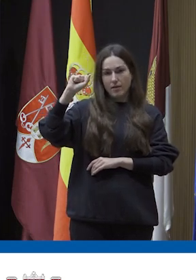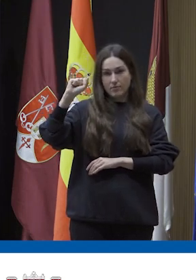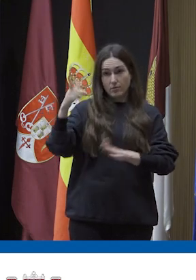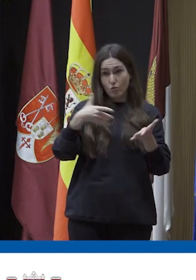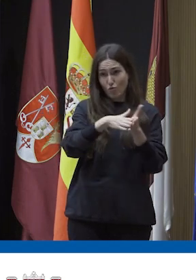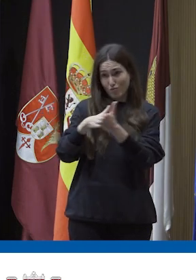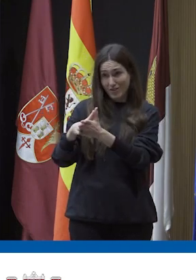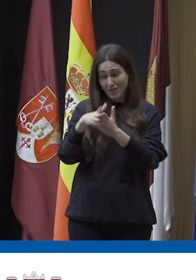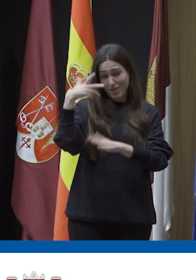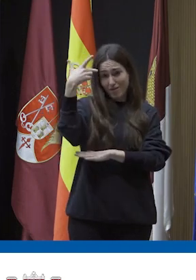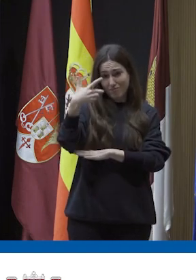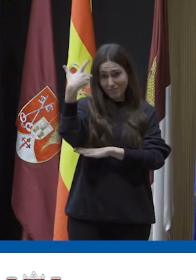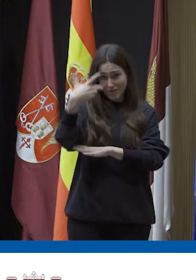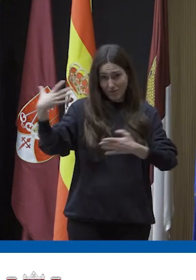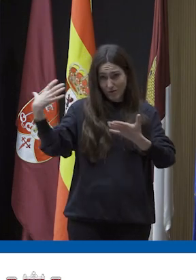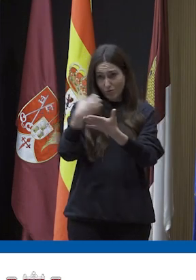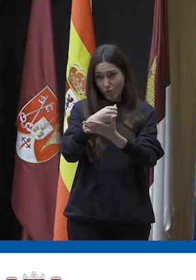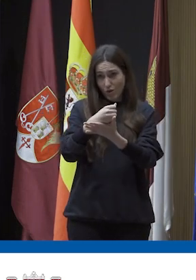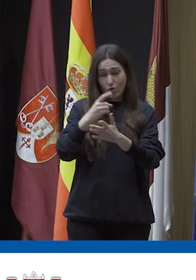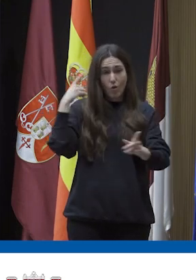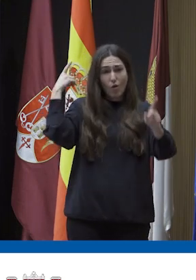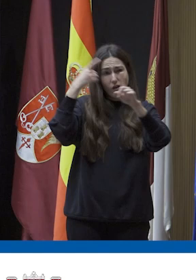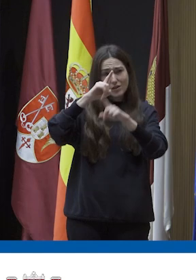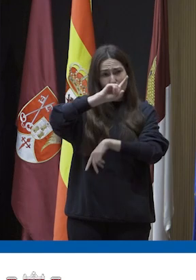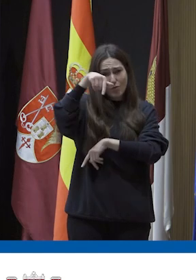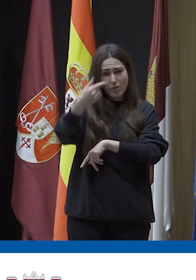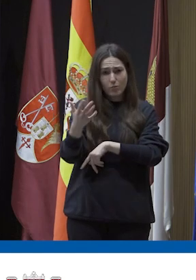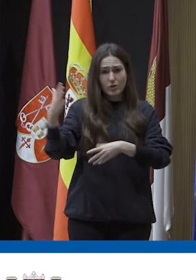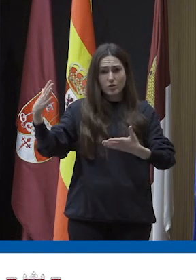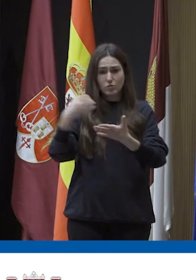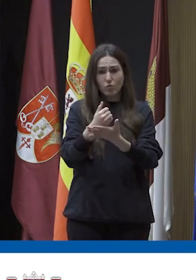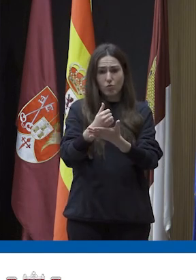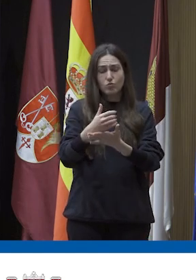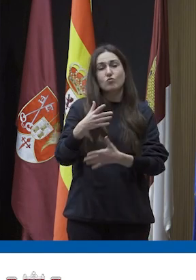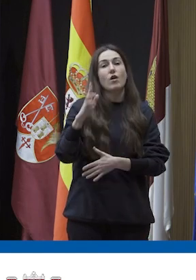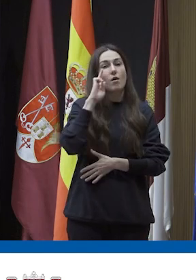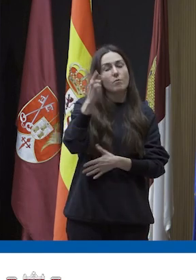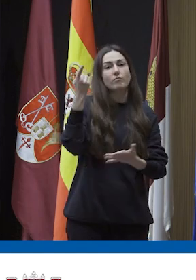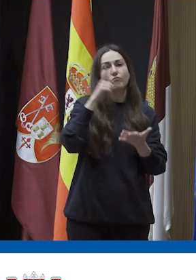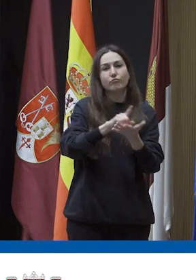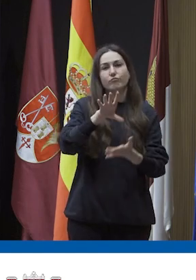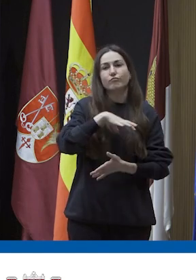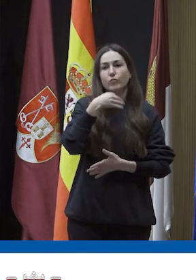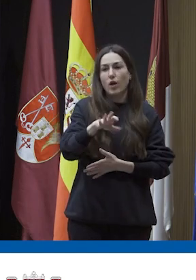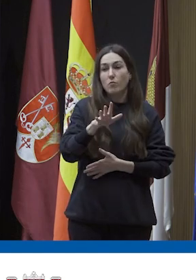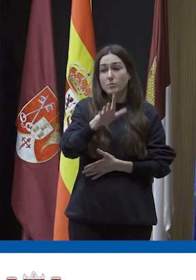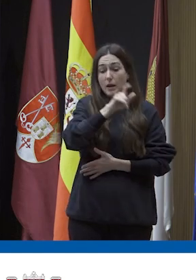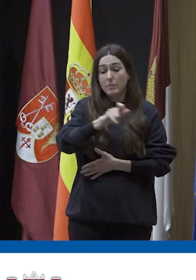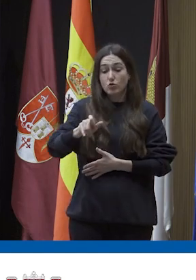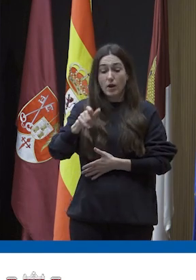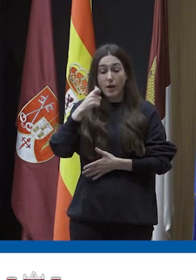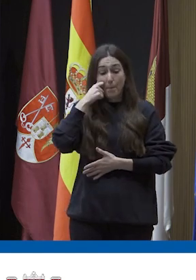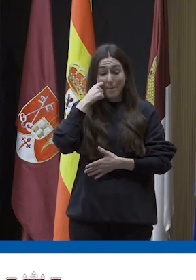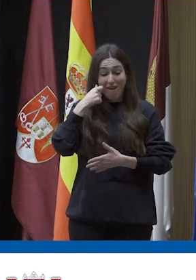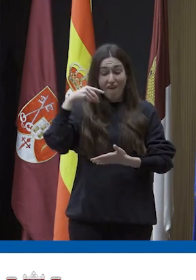conferencias para que después todos podamos volver a verlas, o para aquellas personas que no han podido acudir presencialmente,